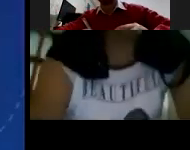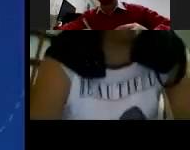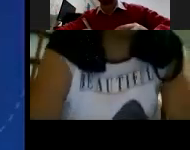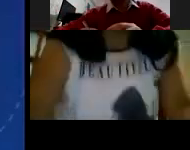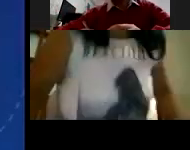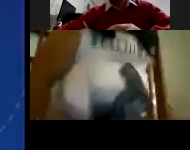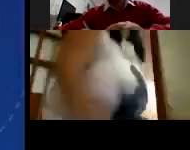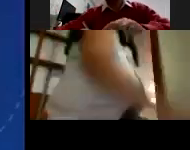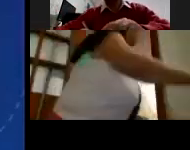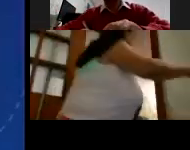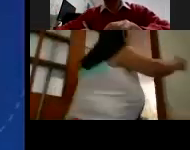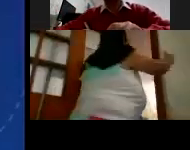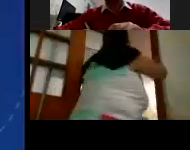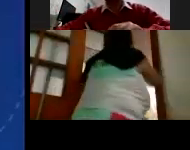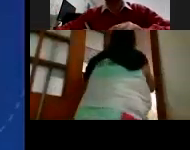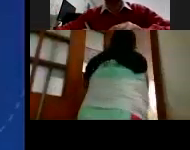que entender